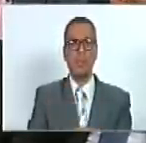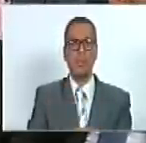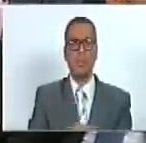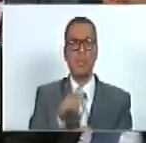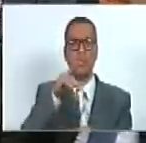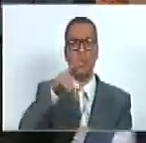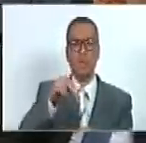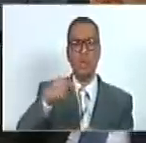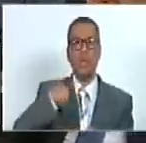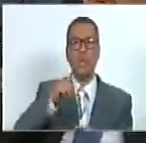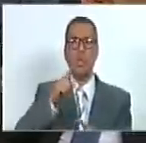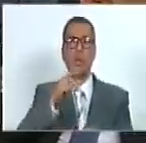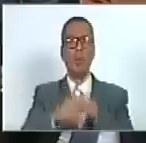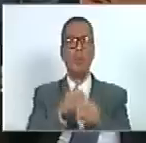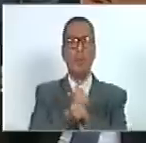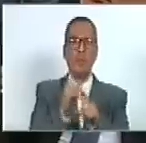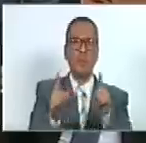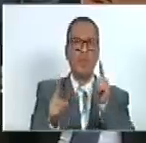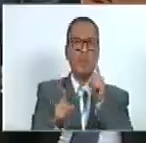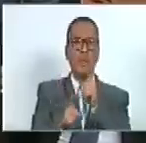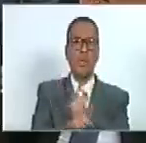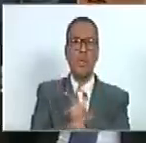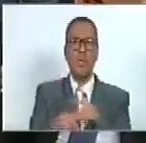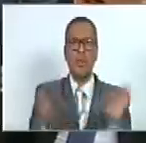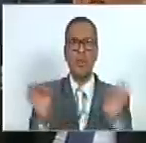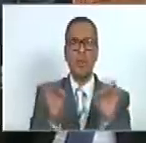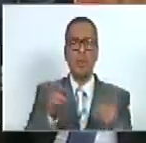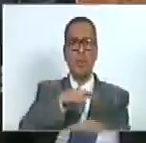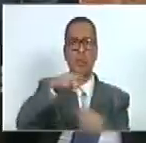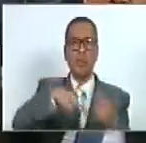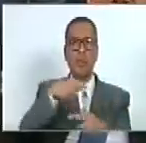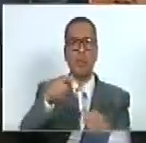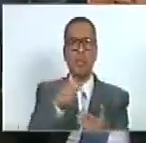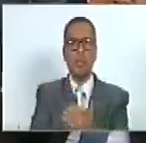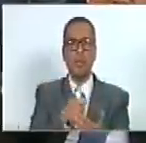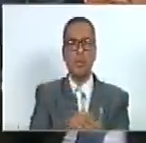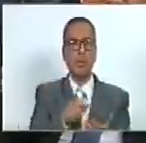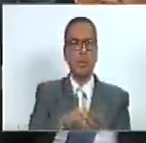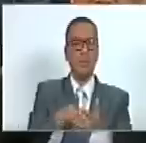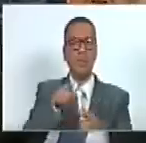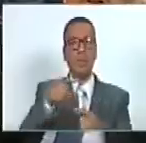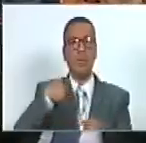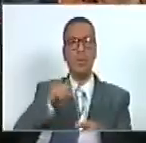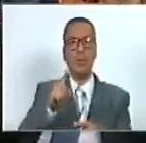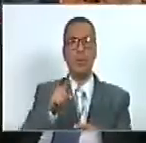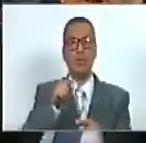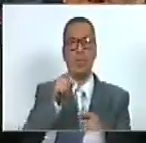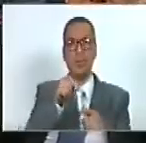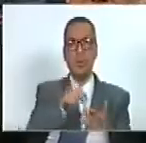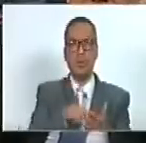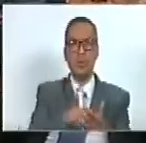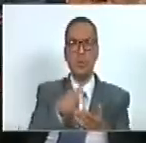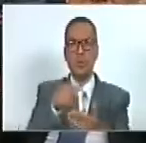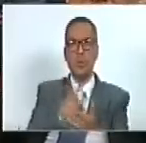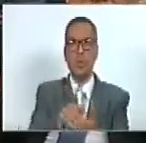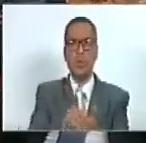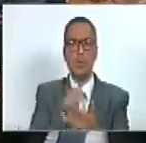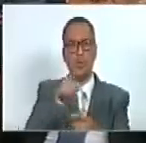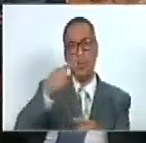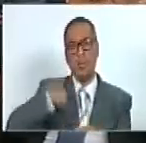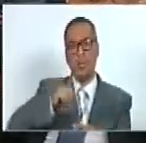da para producir cambio ni en revolución ni en capitalismo. Tanto es así que bueno, el capitalismo tiene sus